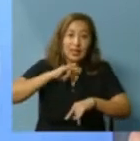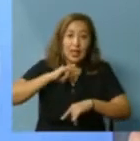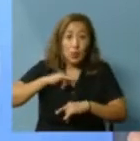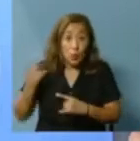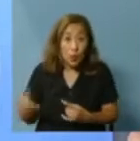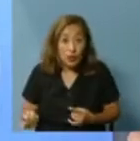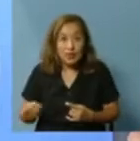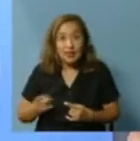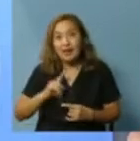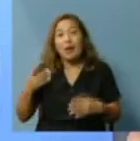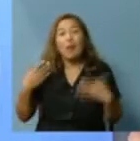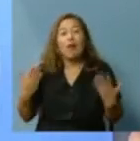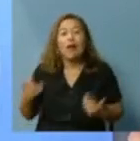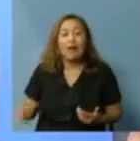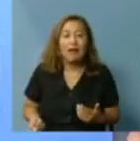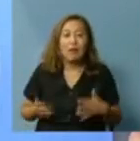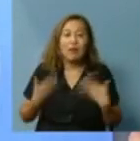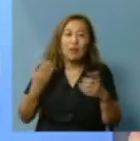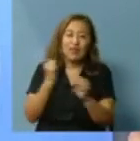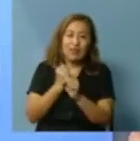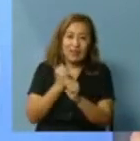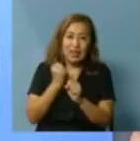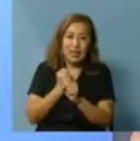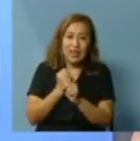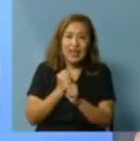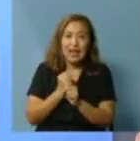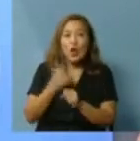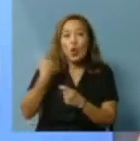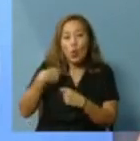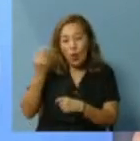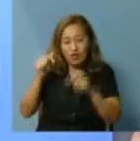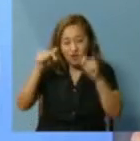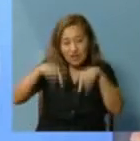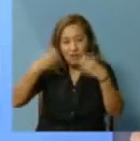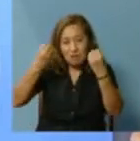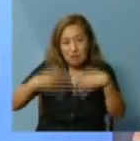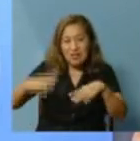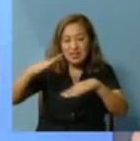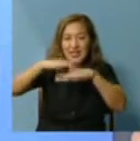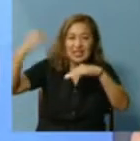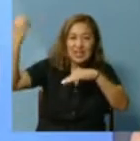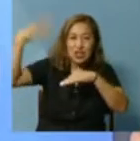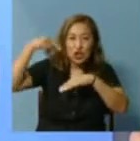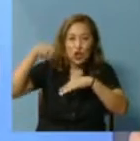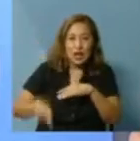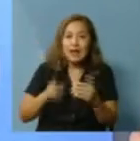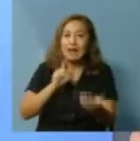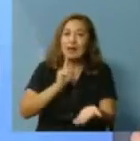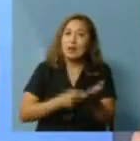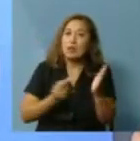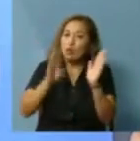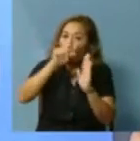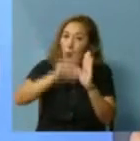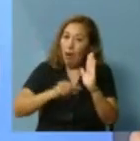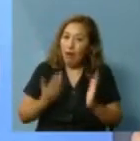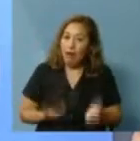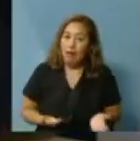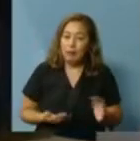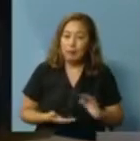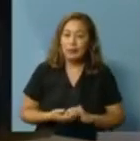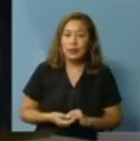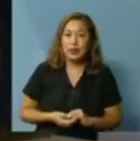funcionando este el tema causaría acá en jujuy porque las tarifas energéticas van a ser muy baja